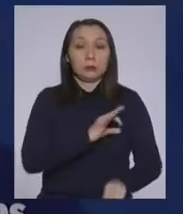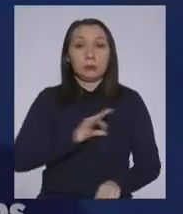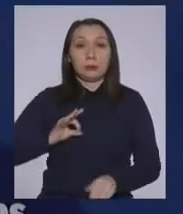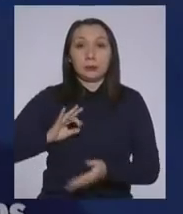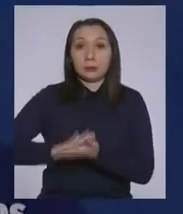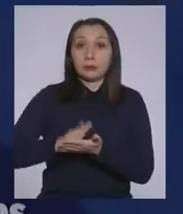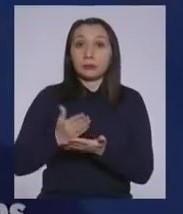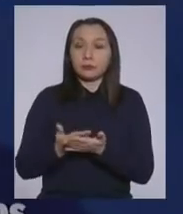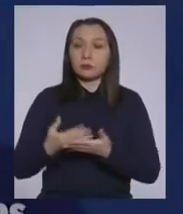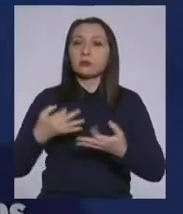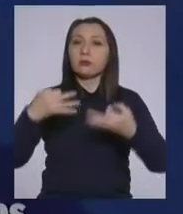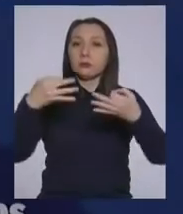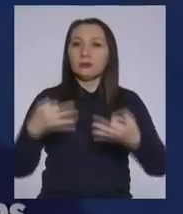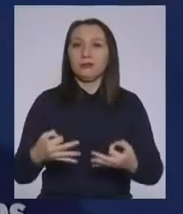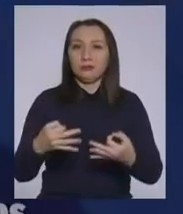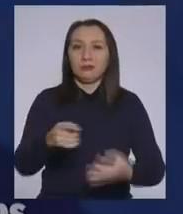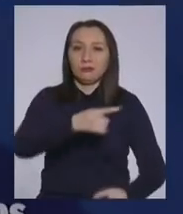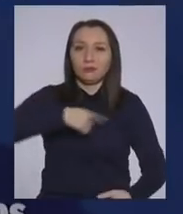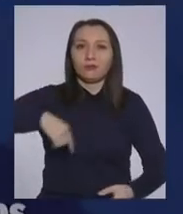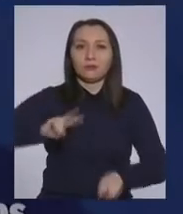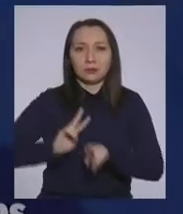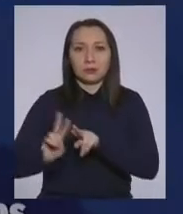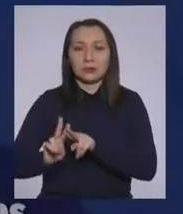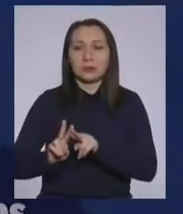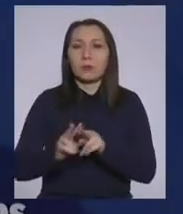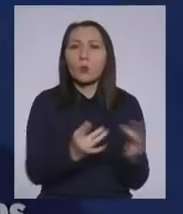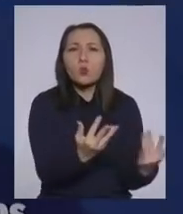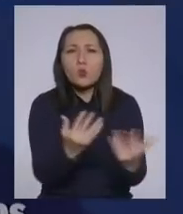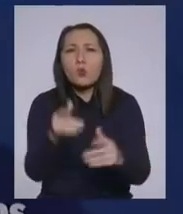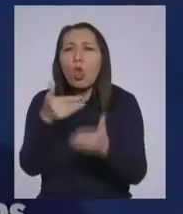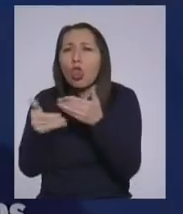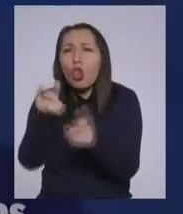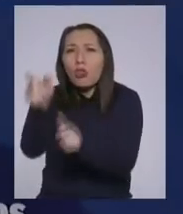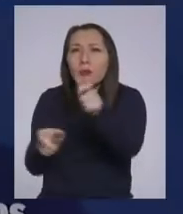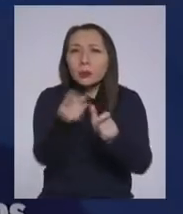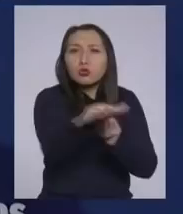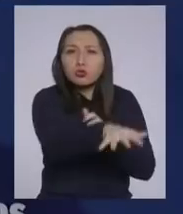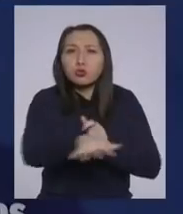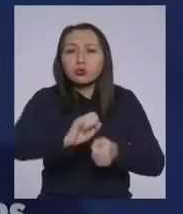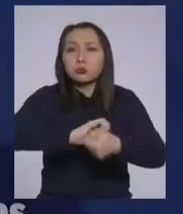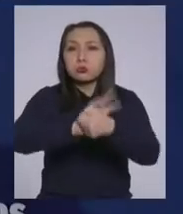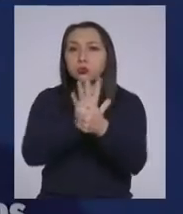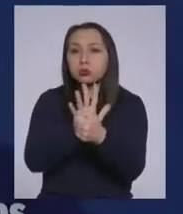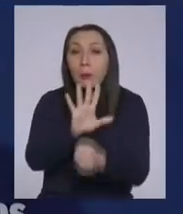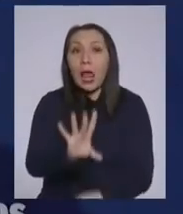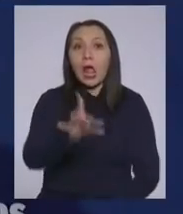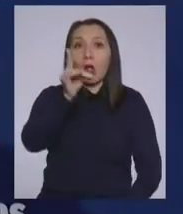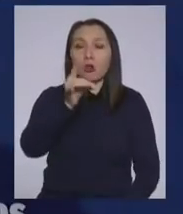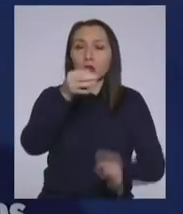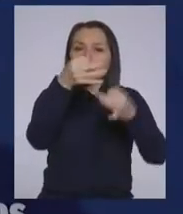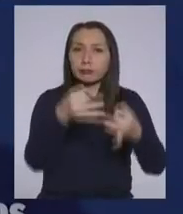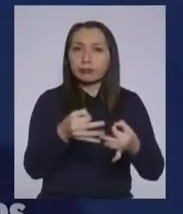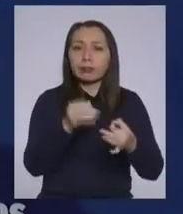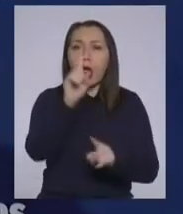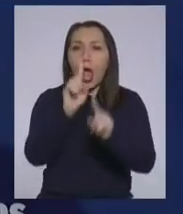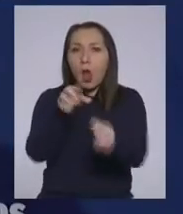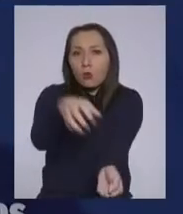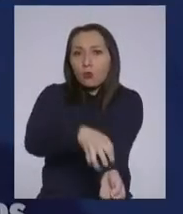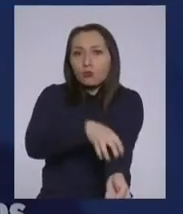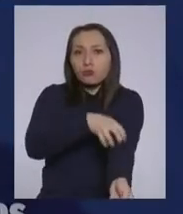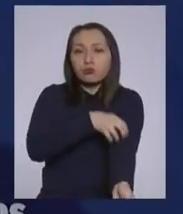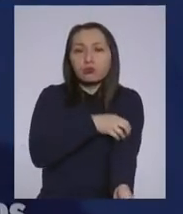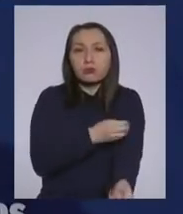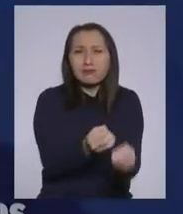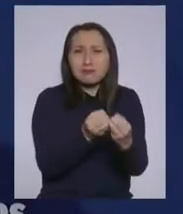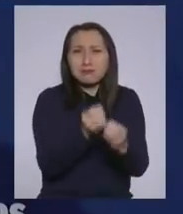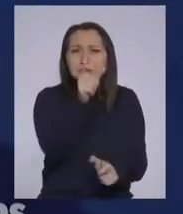Salud asegura que estamos haciendo la trazabilidad correspondiente para ubicar aquellas regiones donde